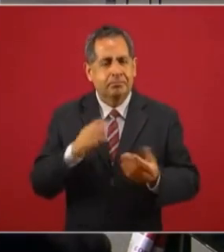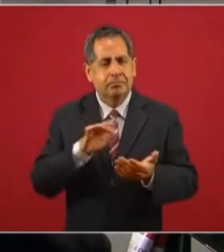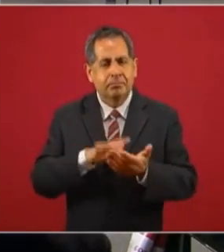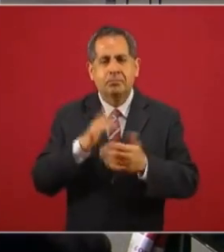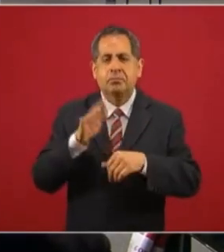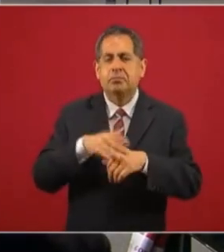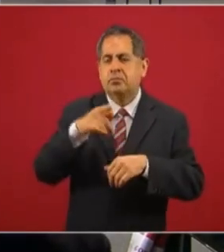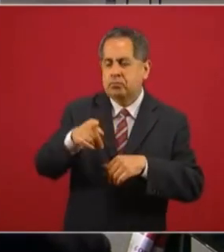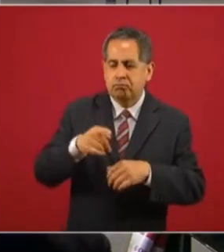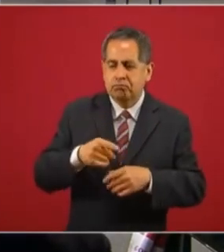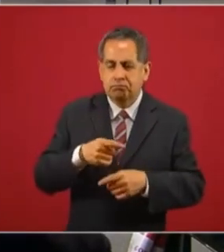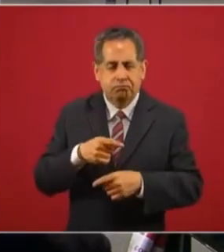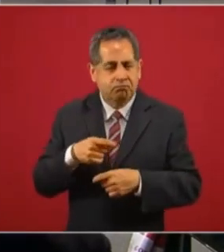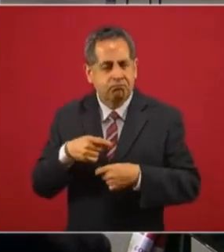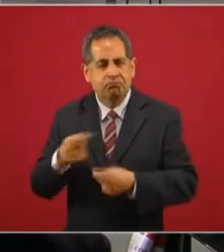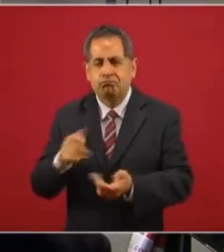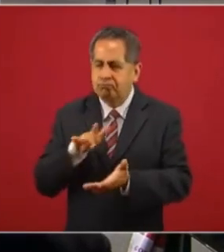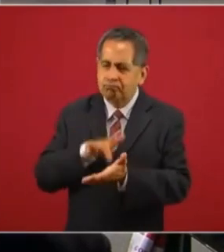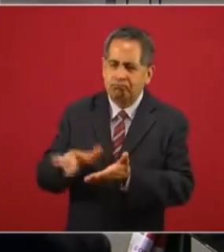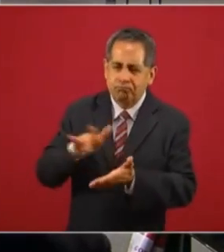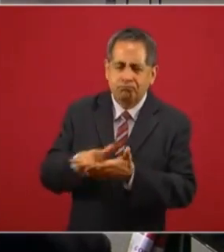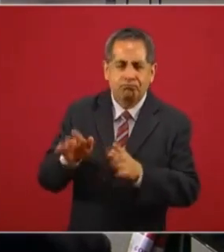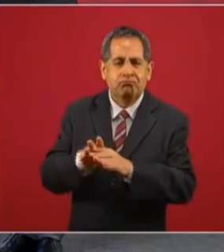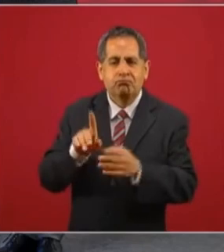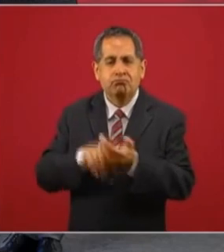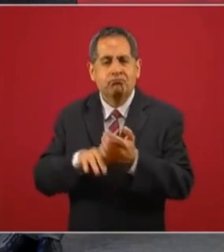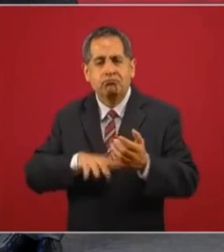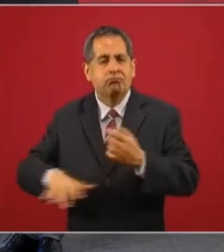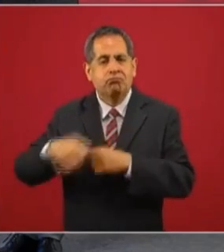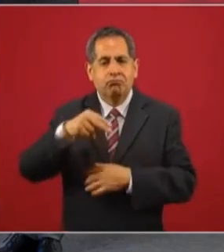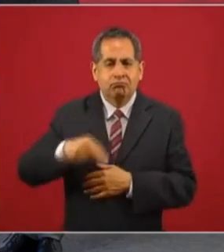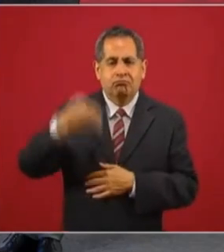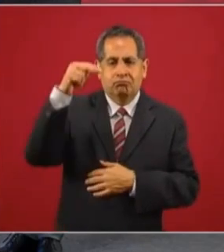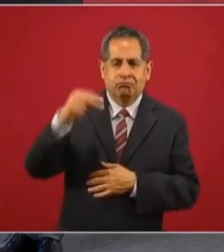aliados del consumidor en la zona norte,